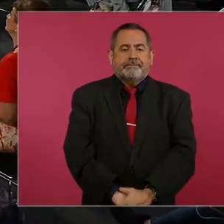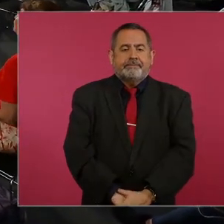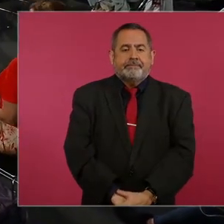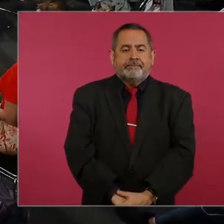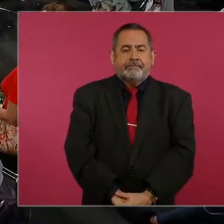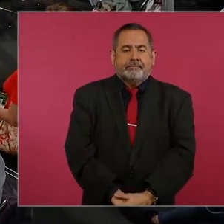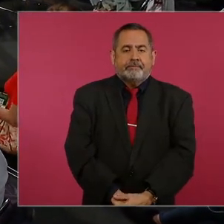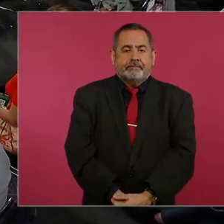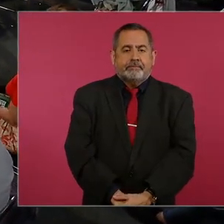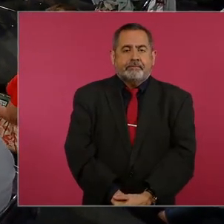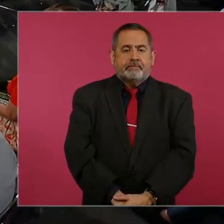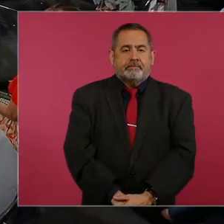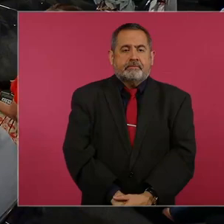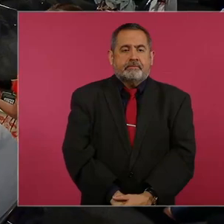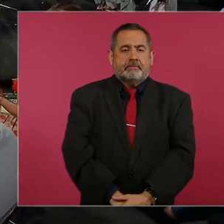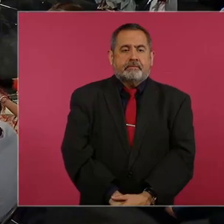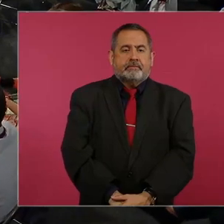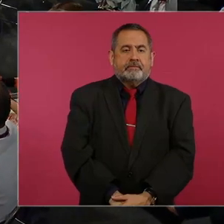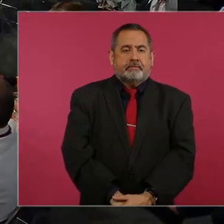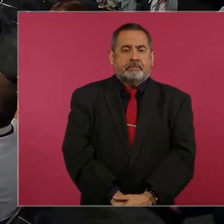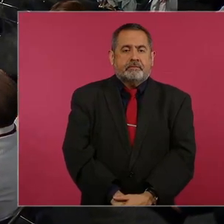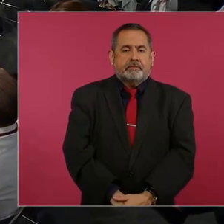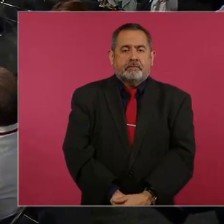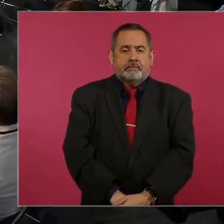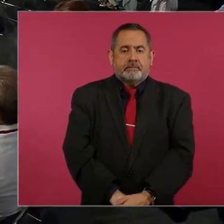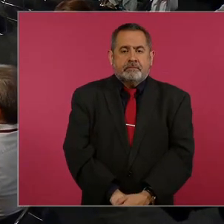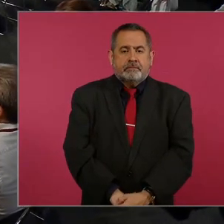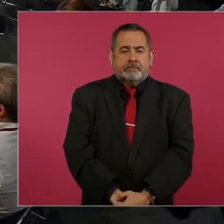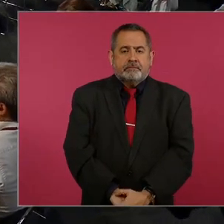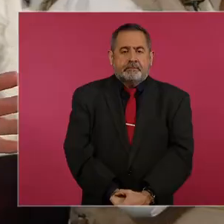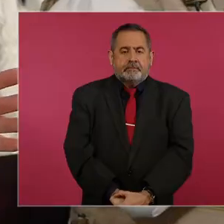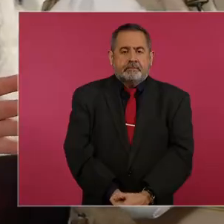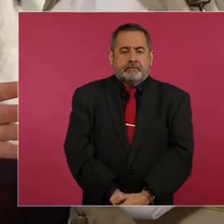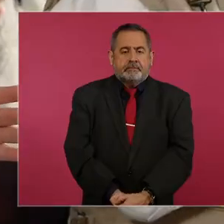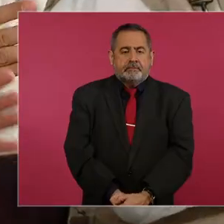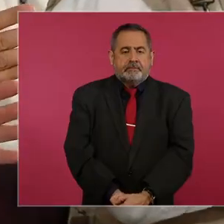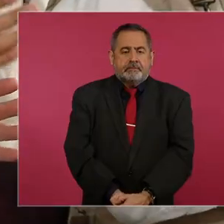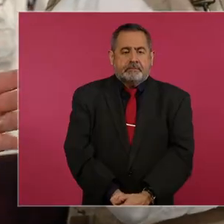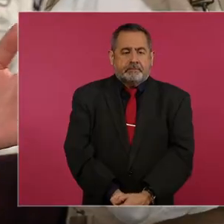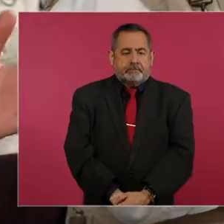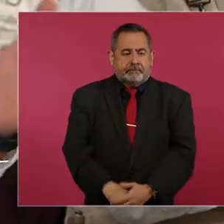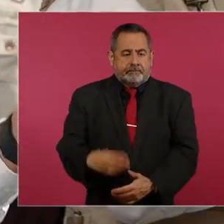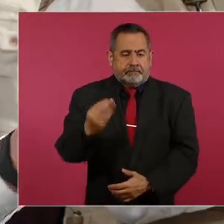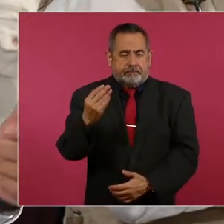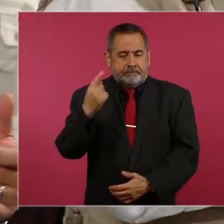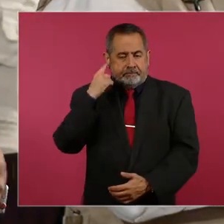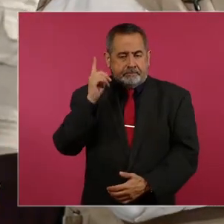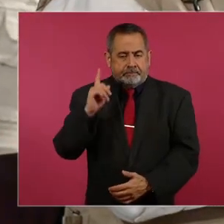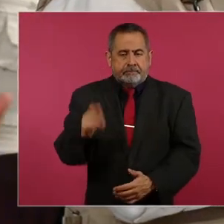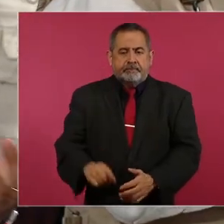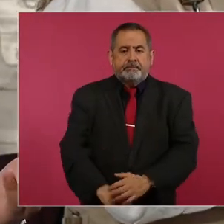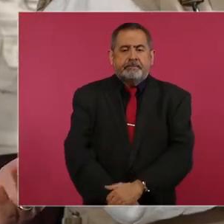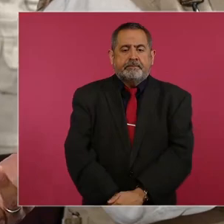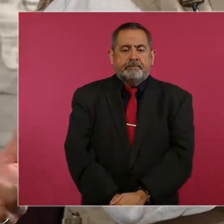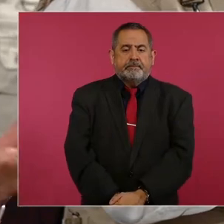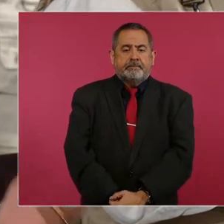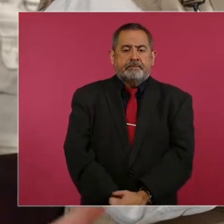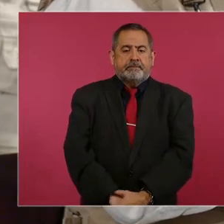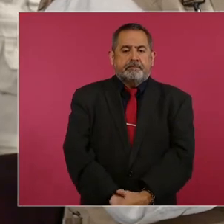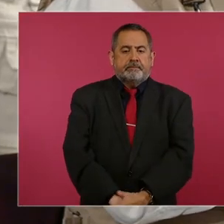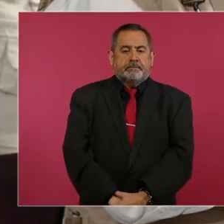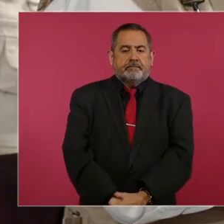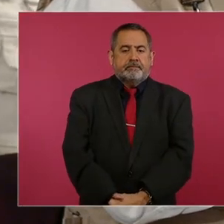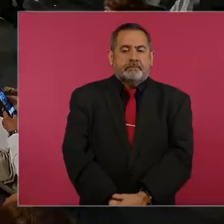que regresar ustedes al Grupo Salinas las contribuciones porque los créditos fiscales desde luego no están